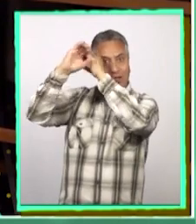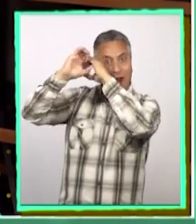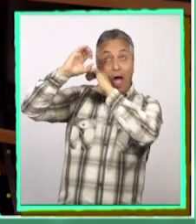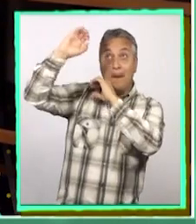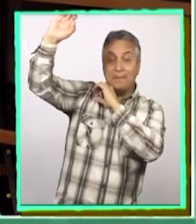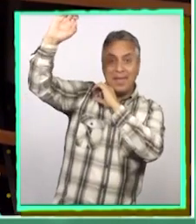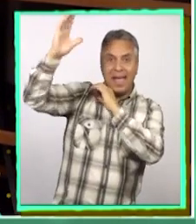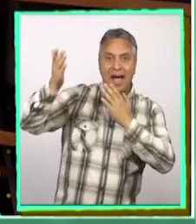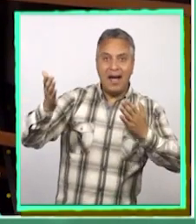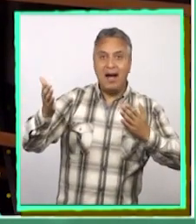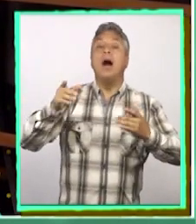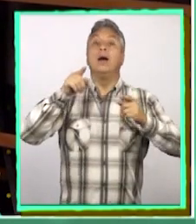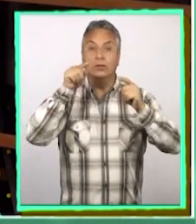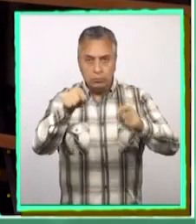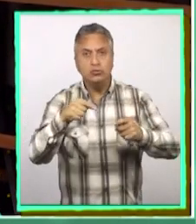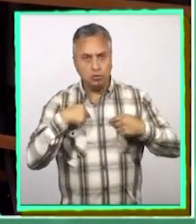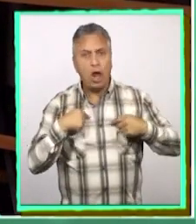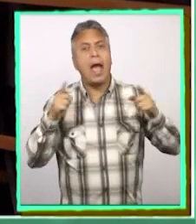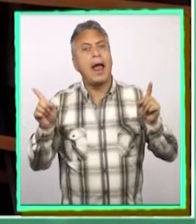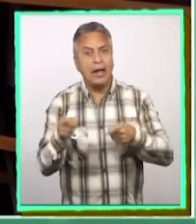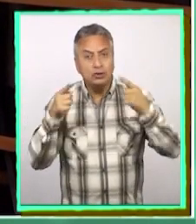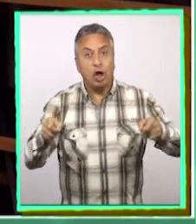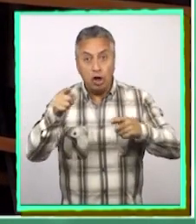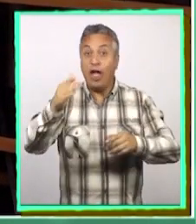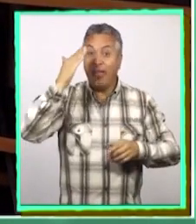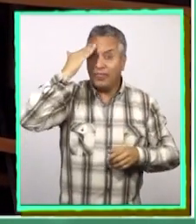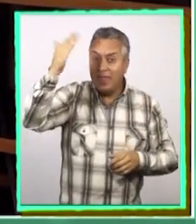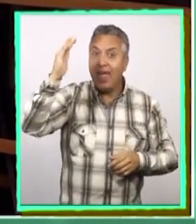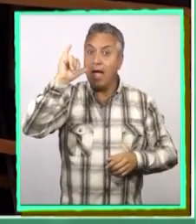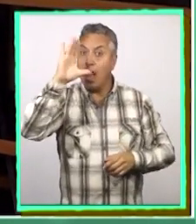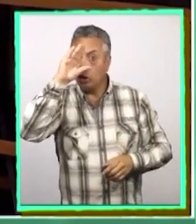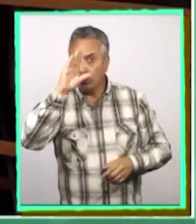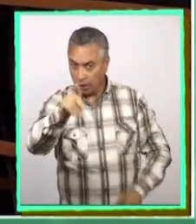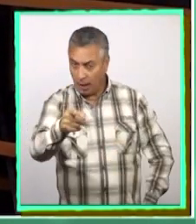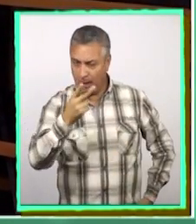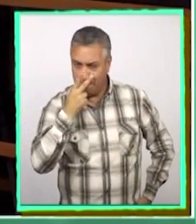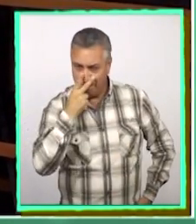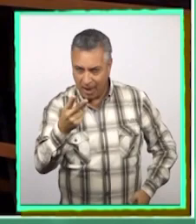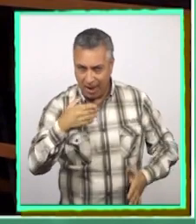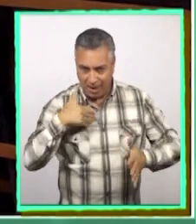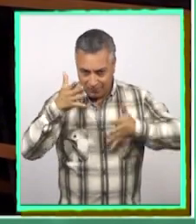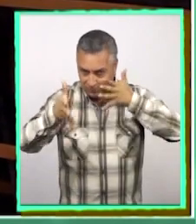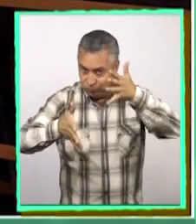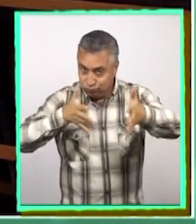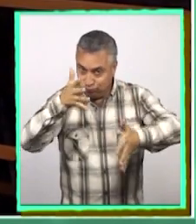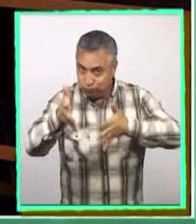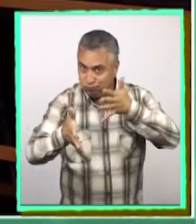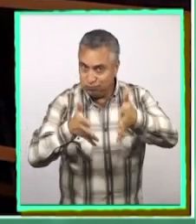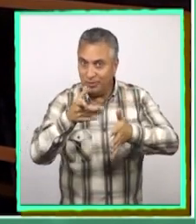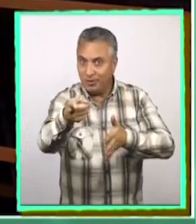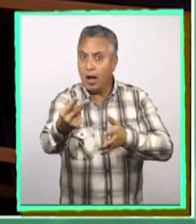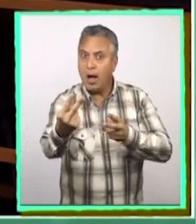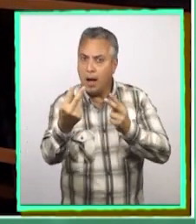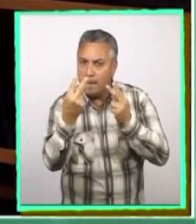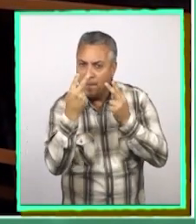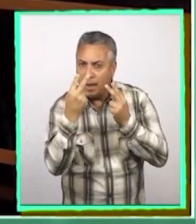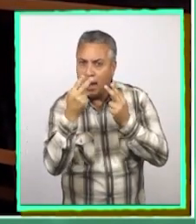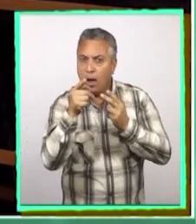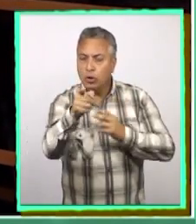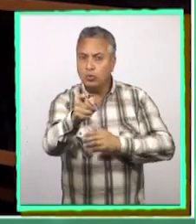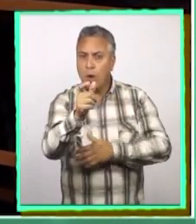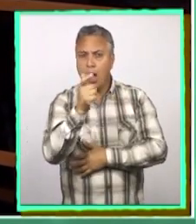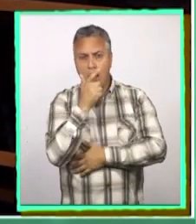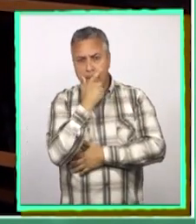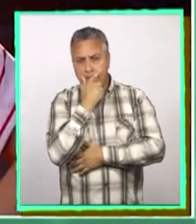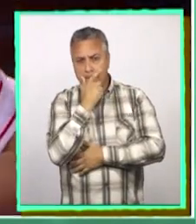Y justo tenemos una canción relacionada con el día y la noche. ¿Quieres escucharla? ¡Sí! Vamos a escuchar un pedacito y vas a